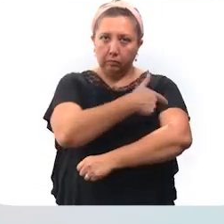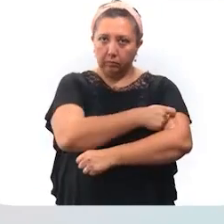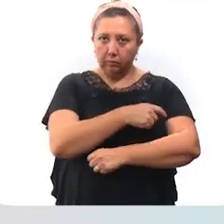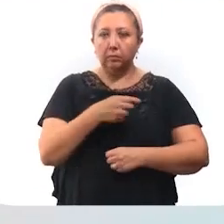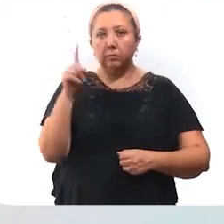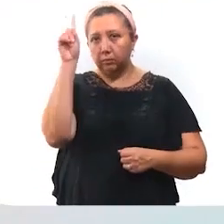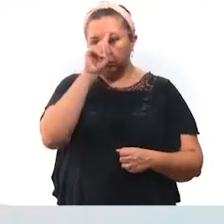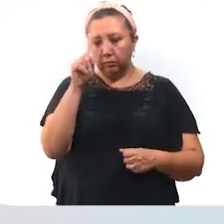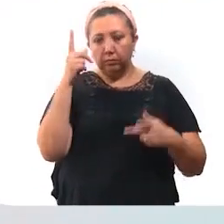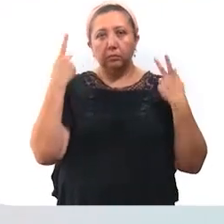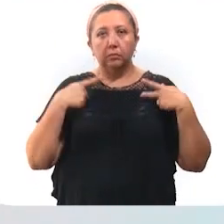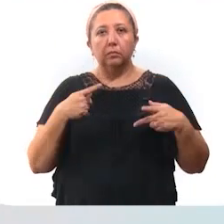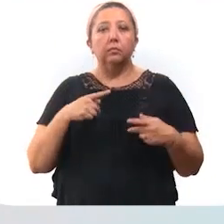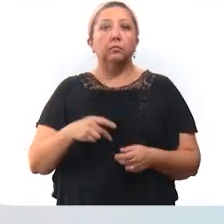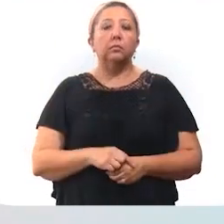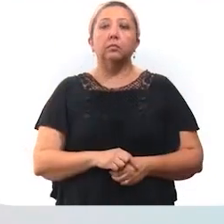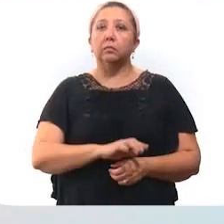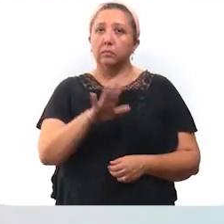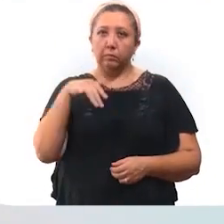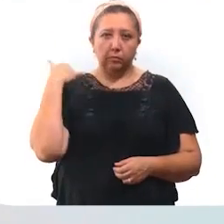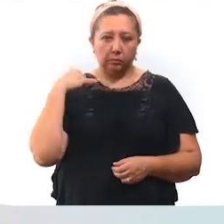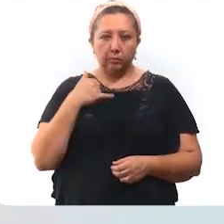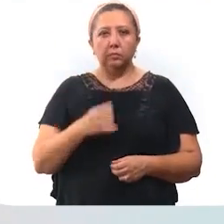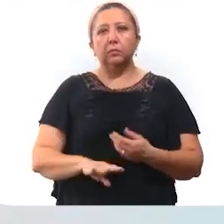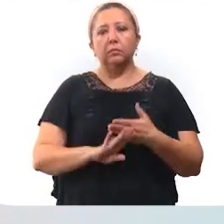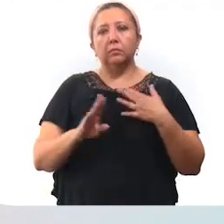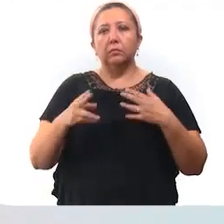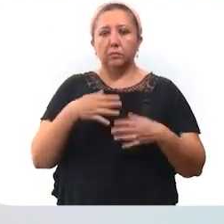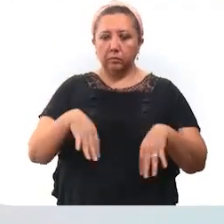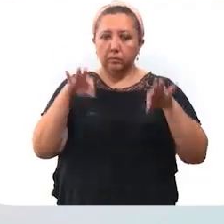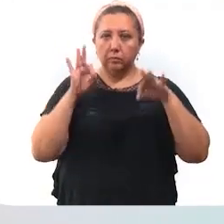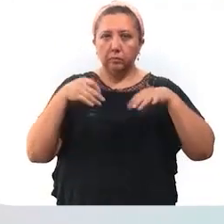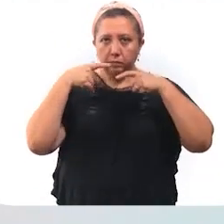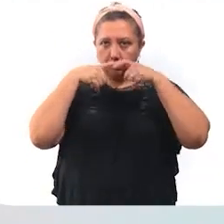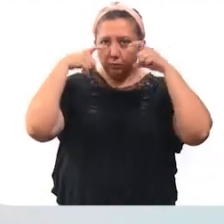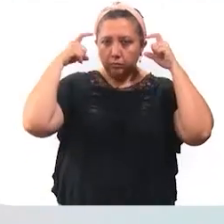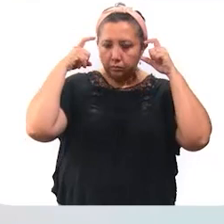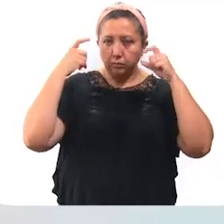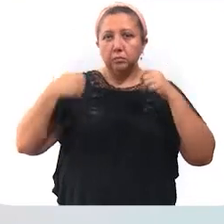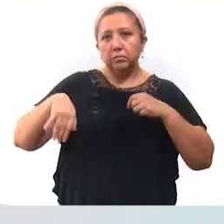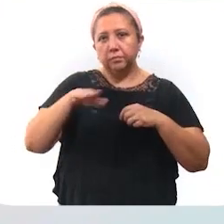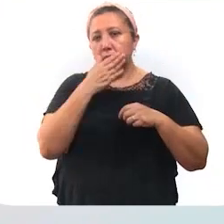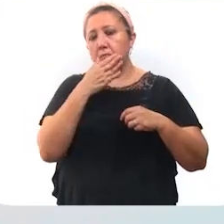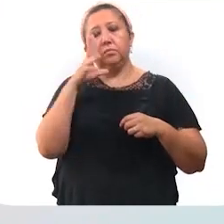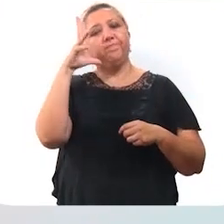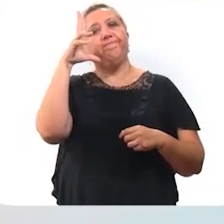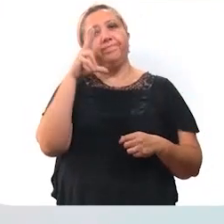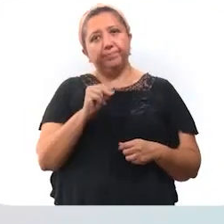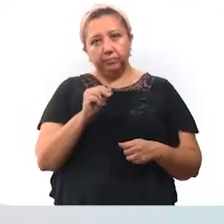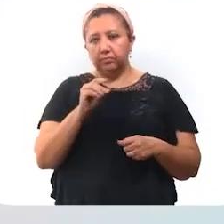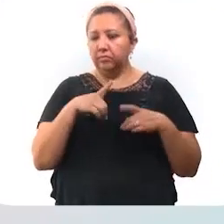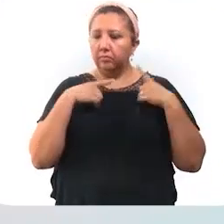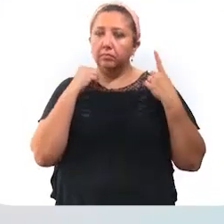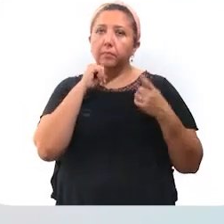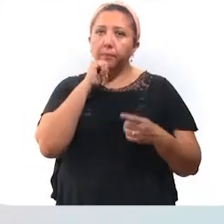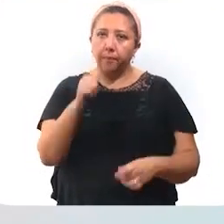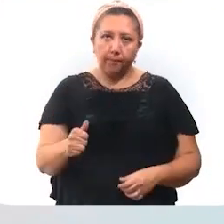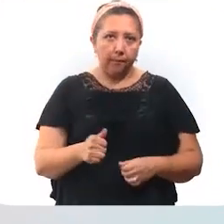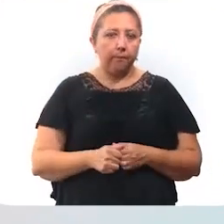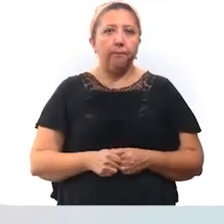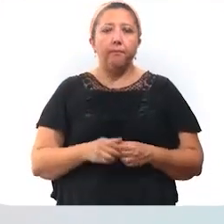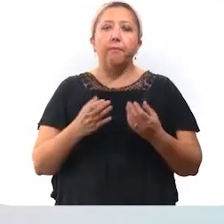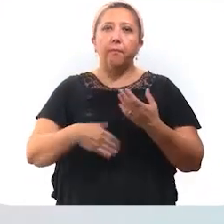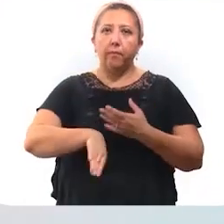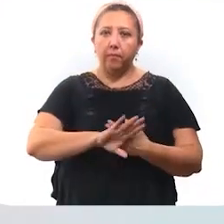vacunada, y recomienda a la población yucateca evitar el uso de cubrebocas de tela o pañoletas, ya que está descrito que no brinda ninguna